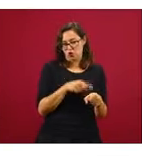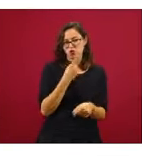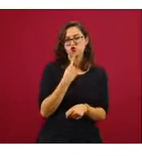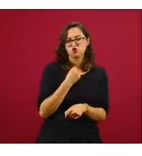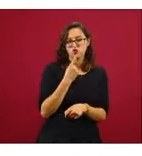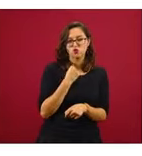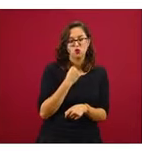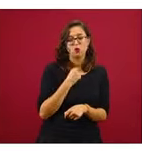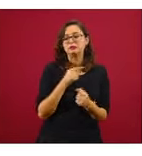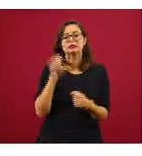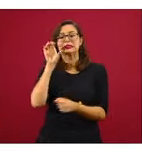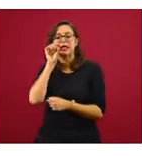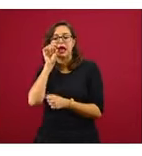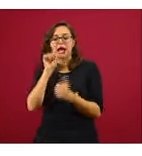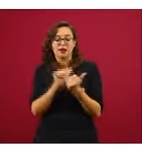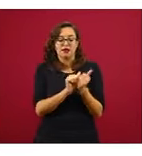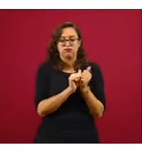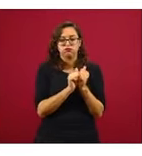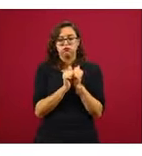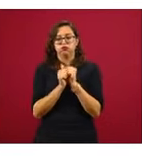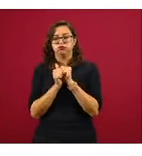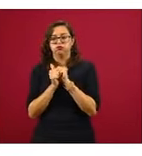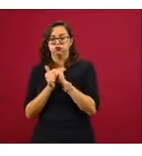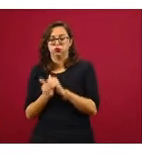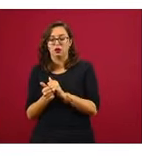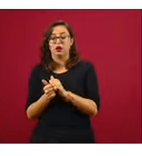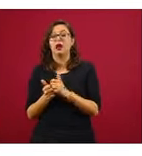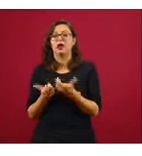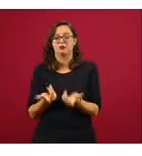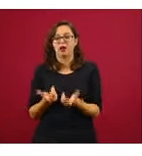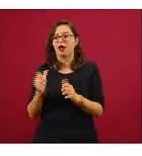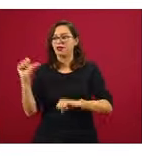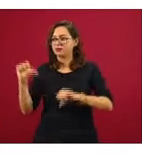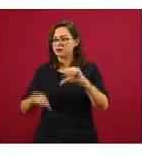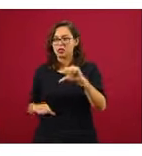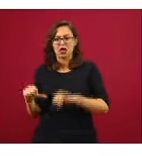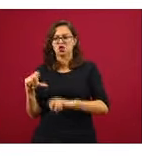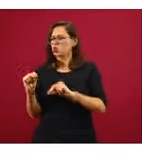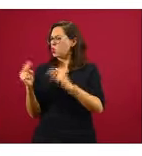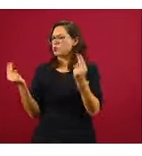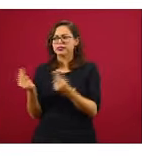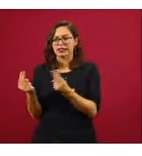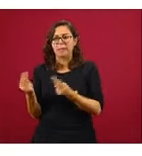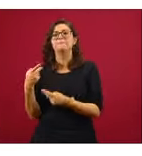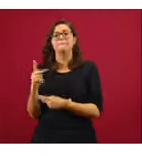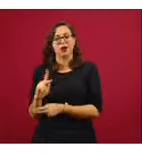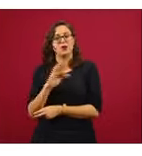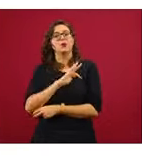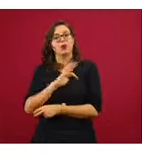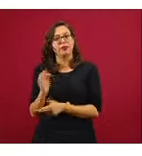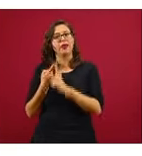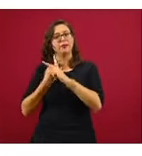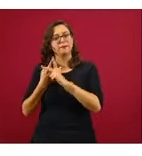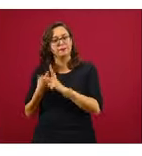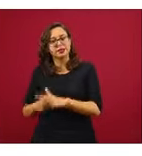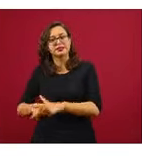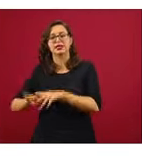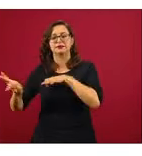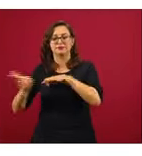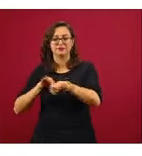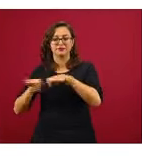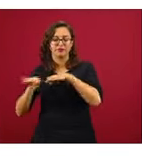trabajo. Ahora, en naranja, las actividades no esenciales podían iniciar su labor con